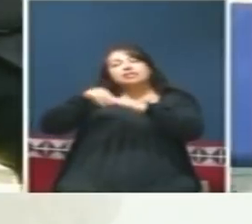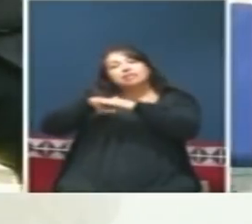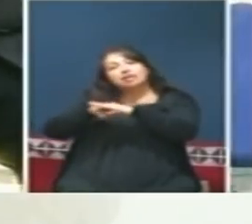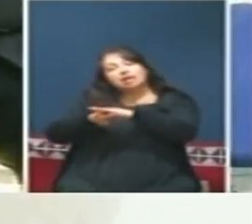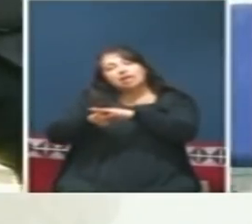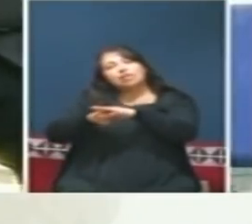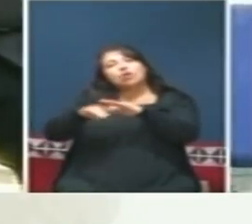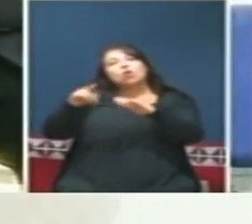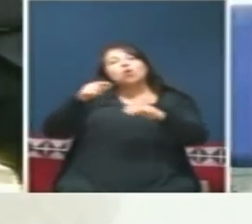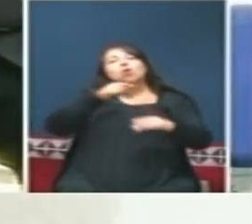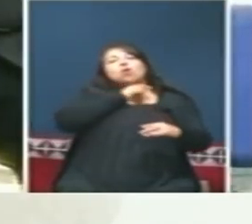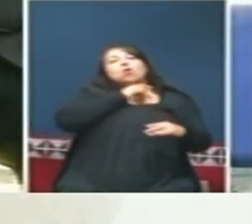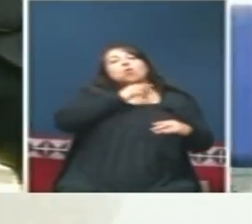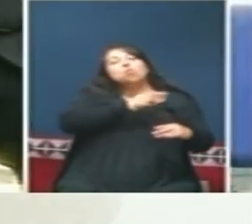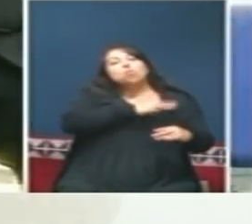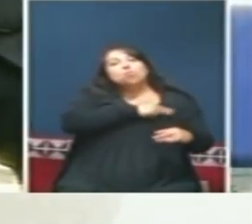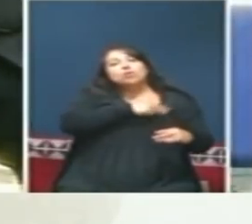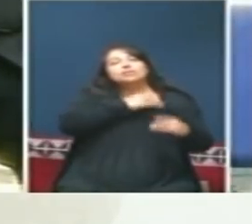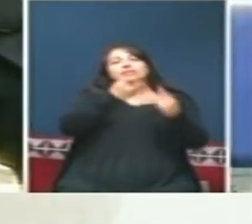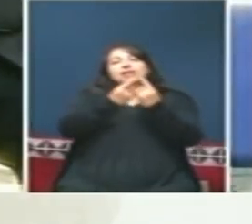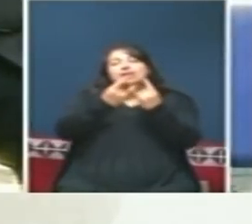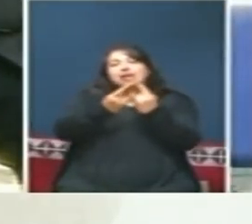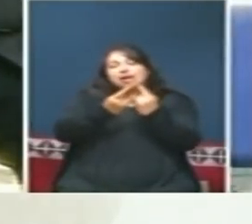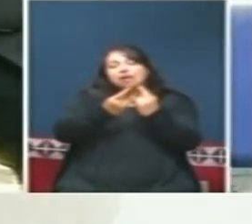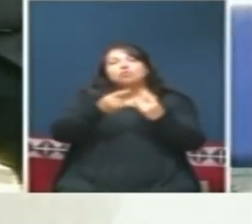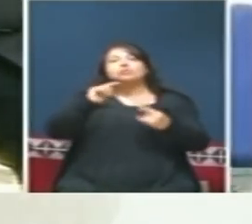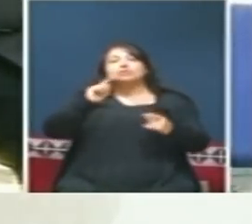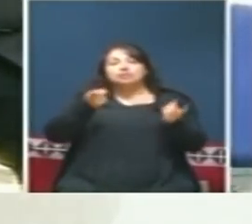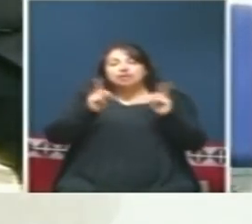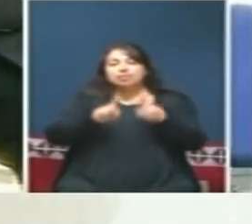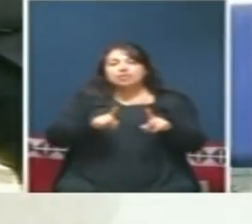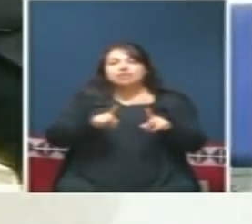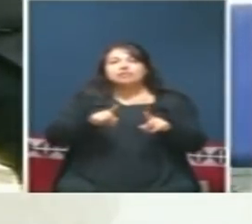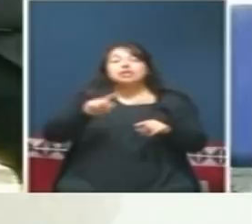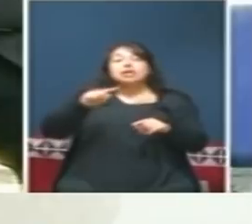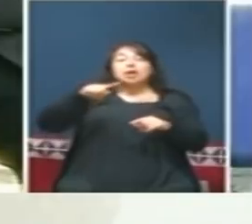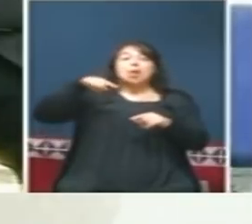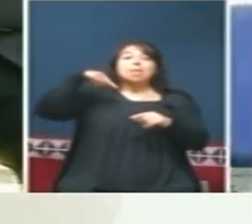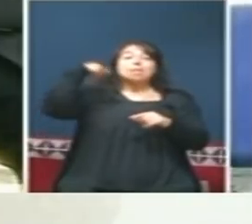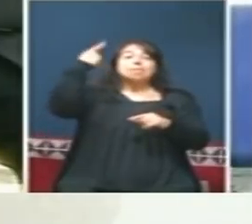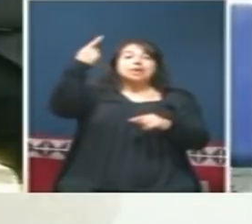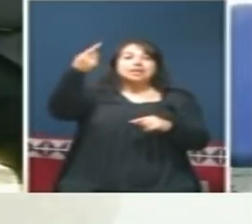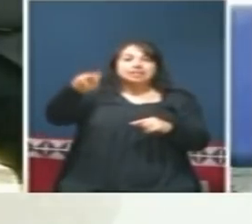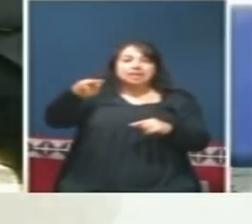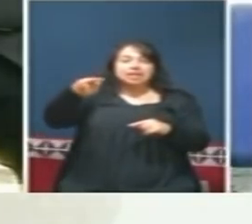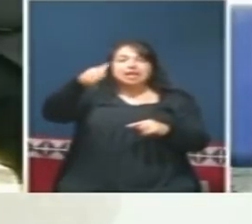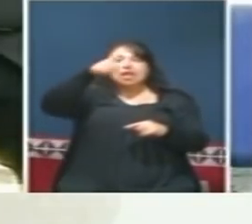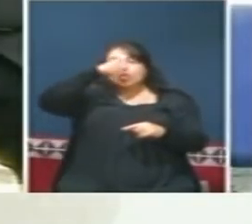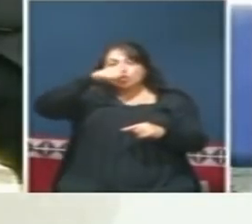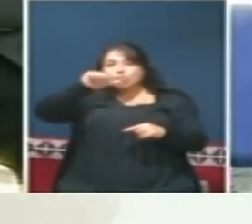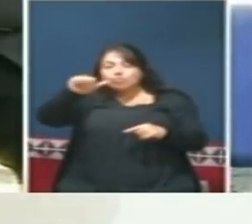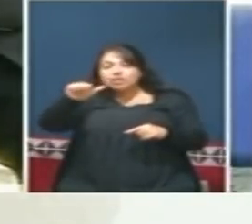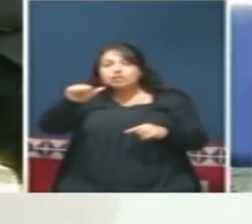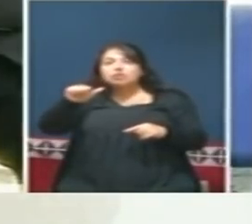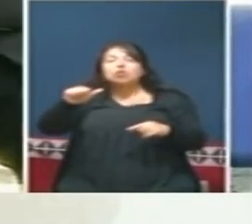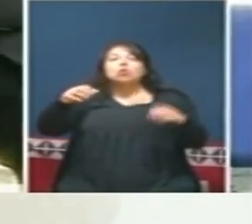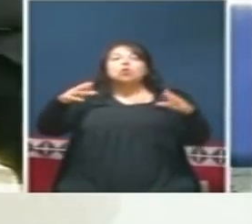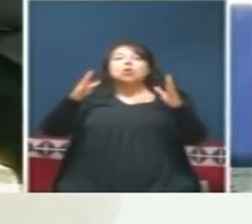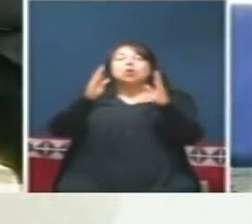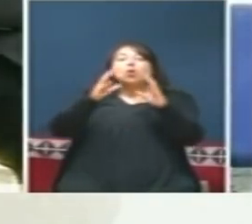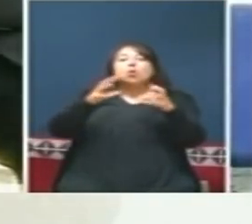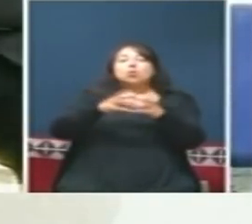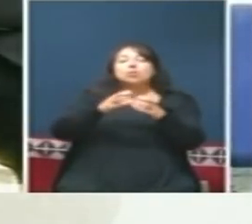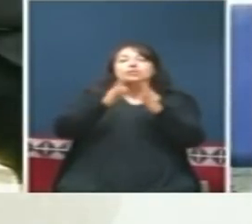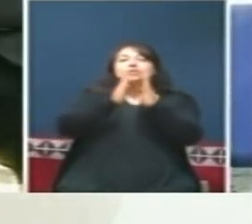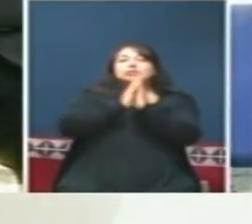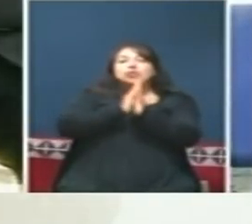19 horas. Y mañana les vamos a contar todos, a partir de las 10 se celebra también una misa en acción de gracias en la ermita El